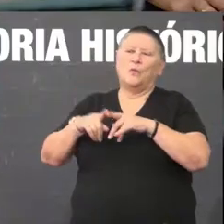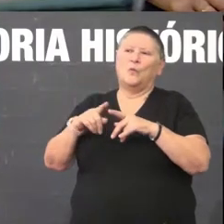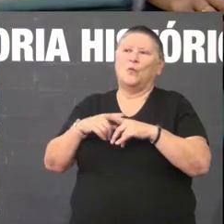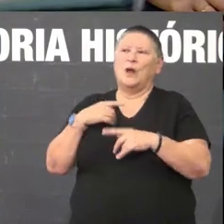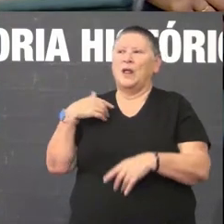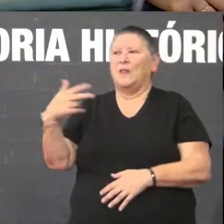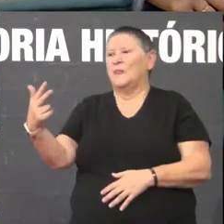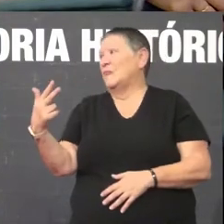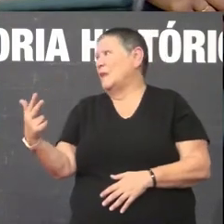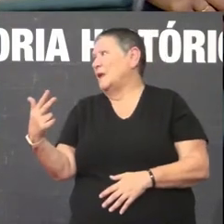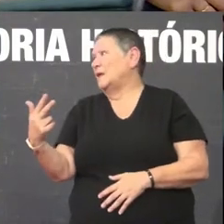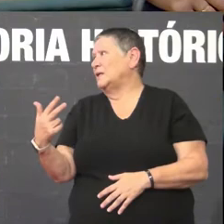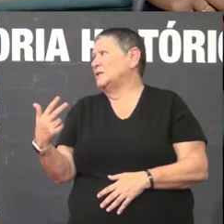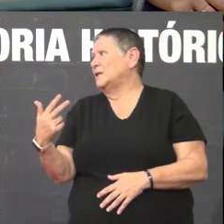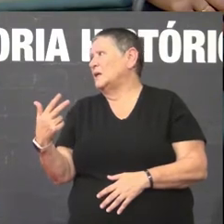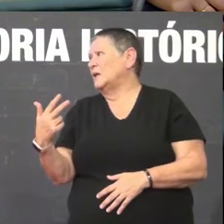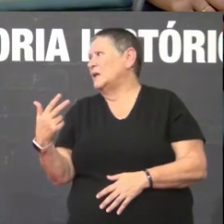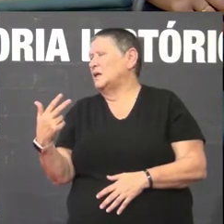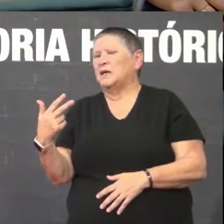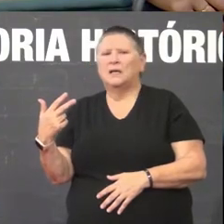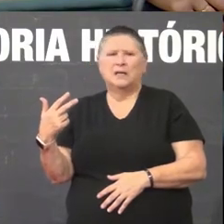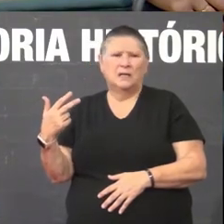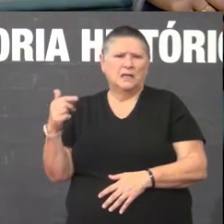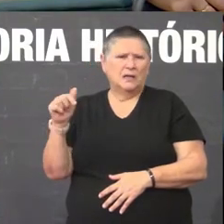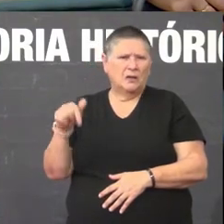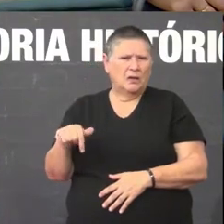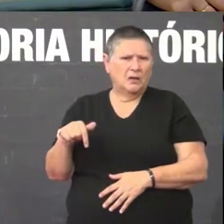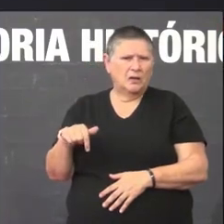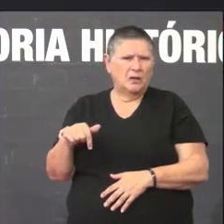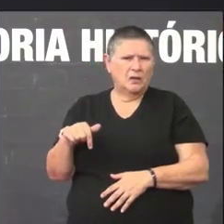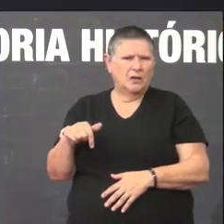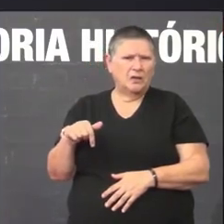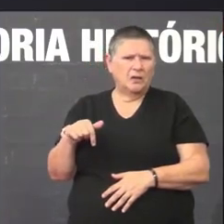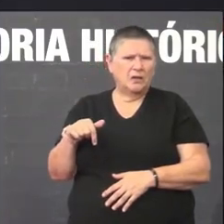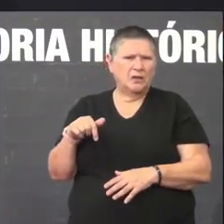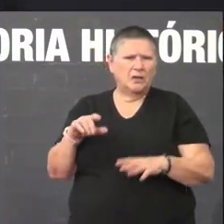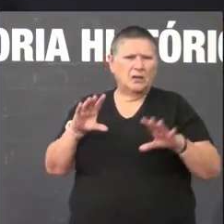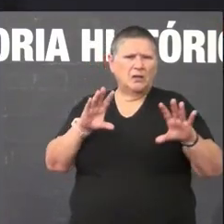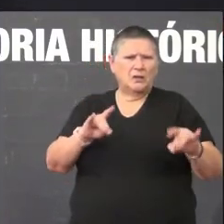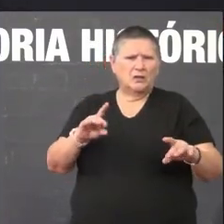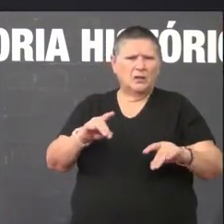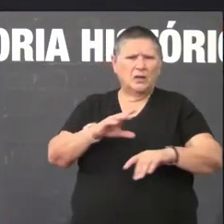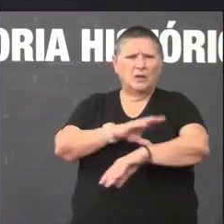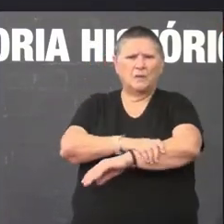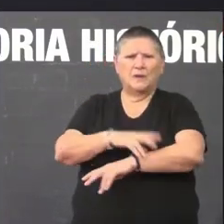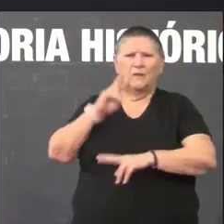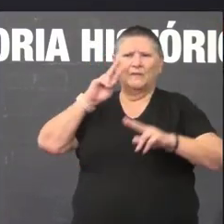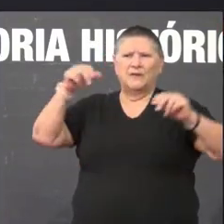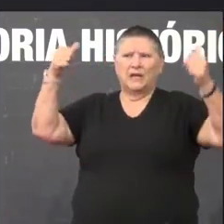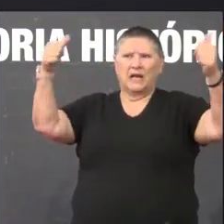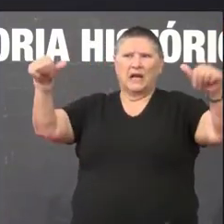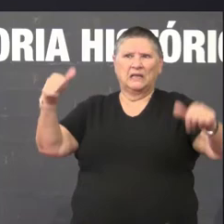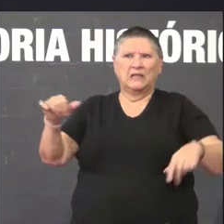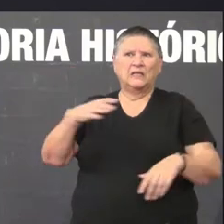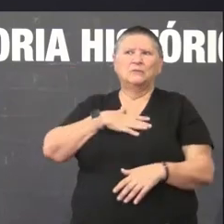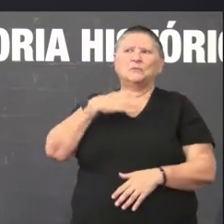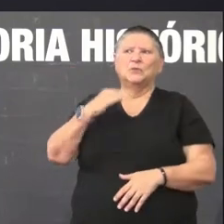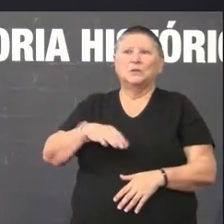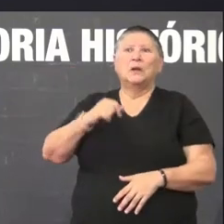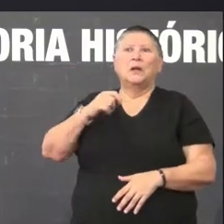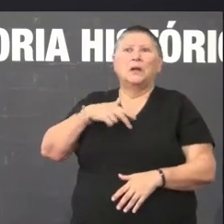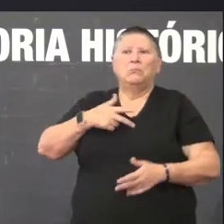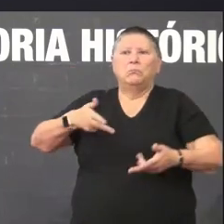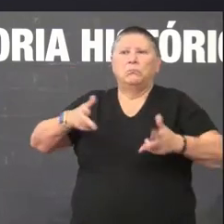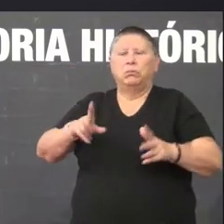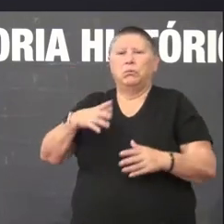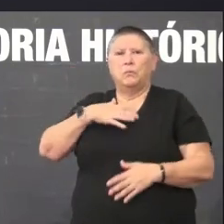hoxe topaban aí tocando os brazos pensando se era posible ver este cartel, se era posible falar do que